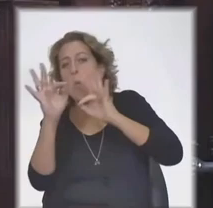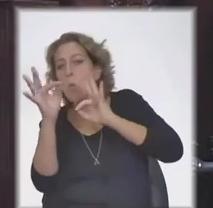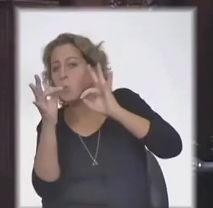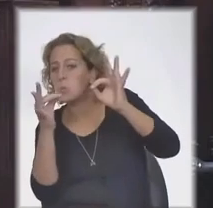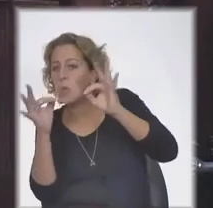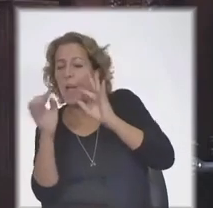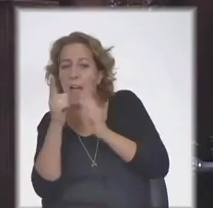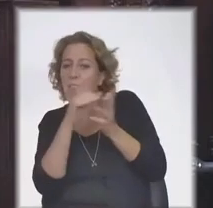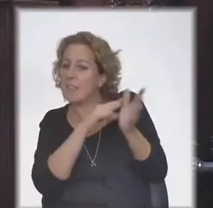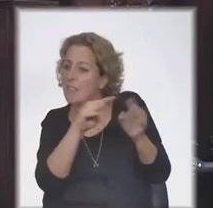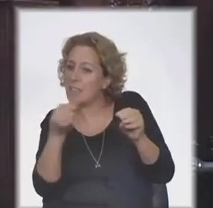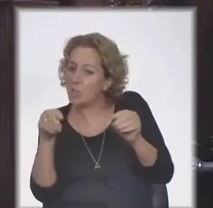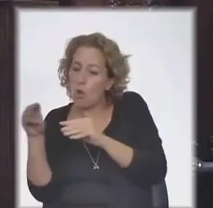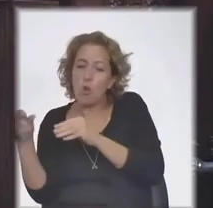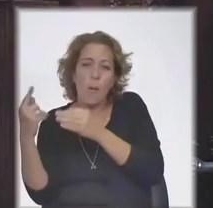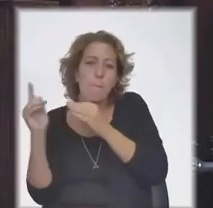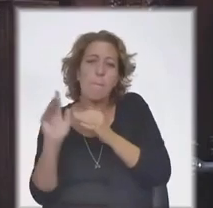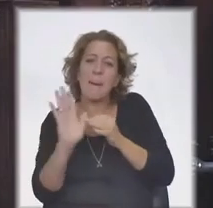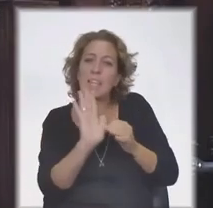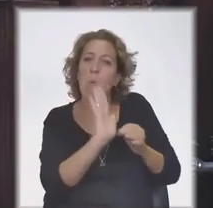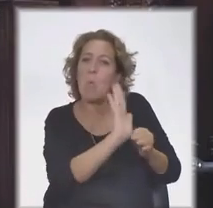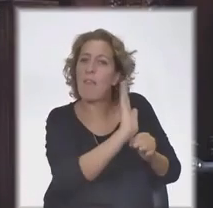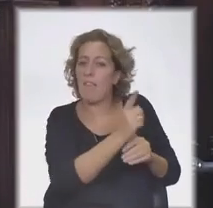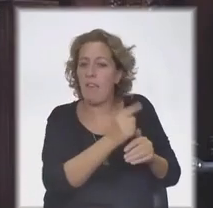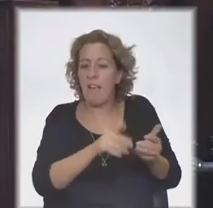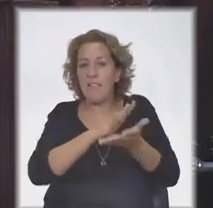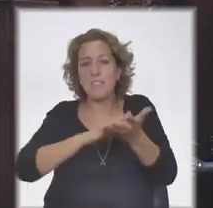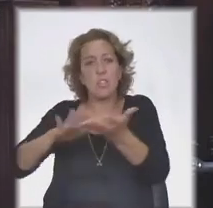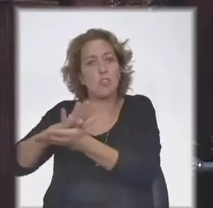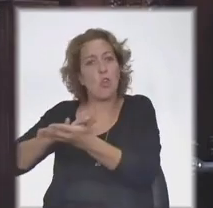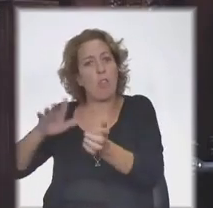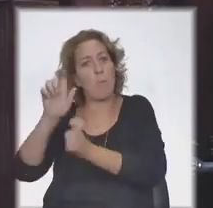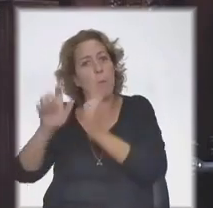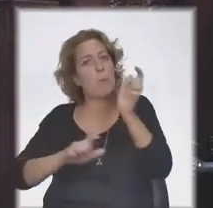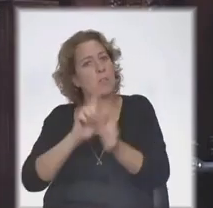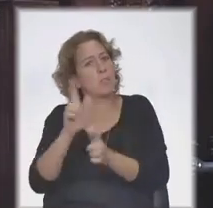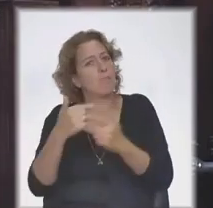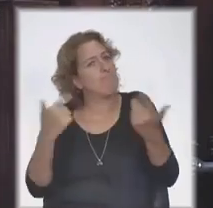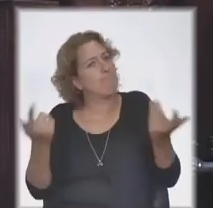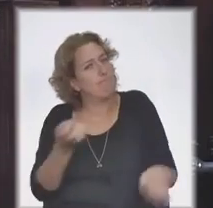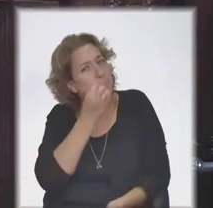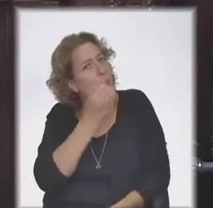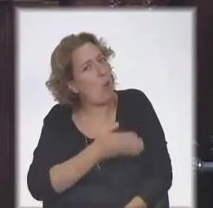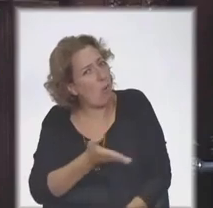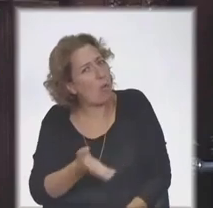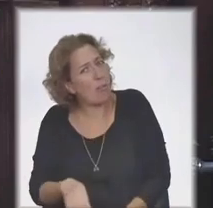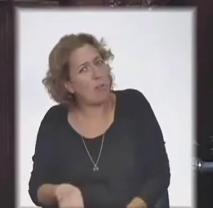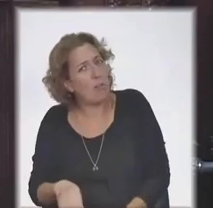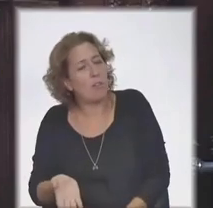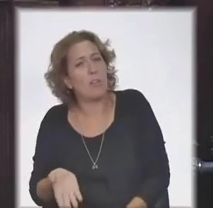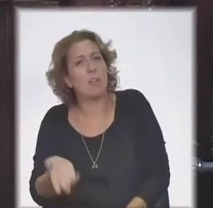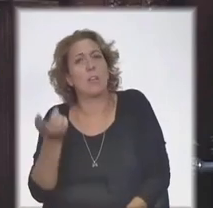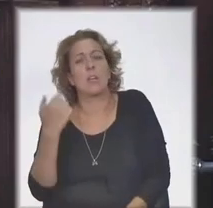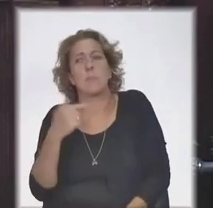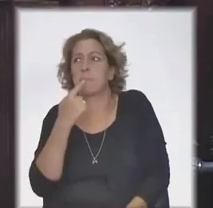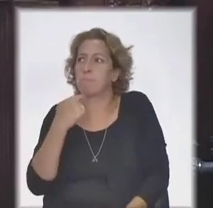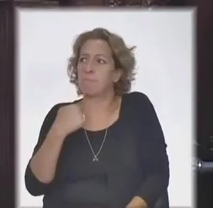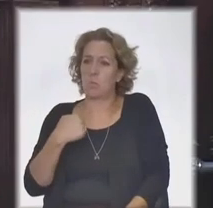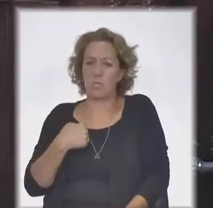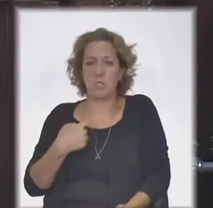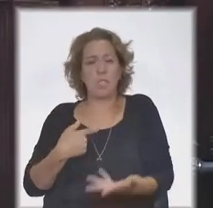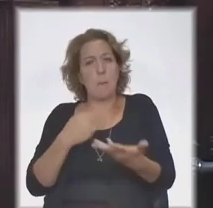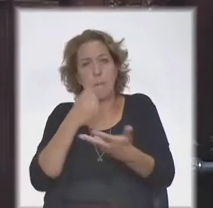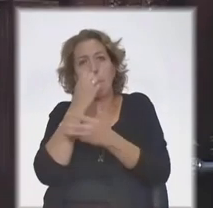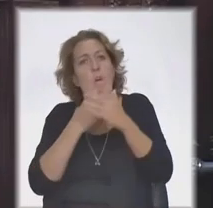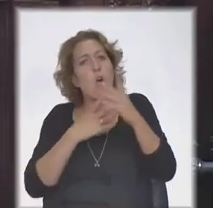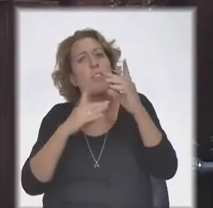cada particularidad, a cada sector de la población? ¿No sería más pertinente, como nos dicen, establecer un